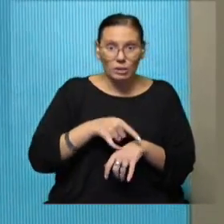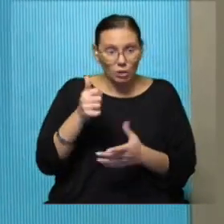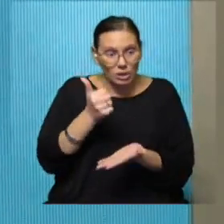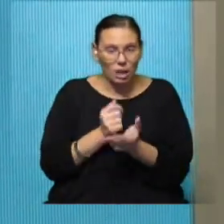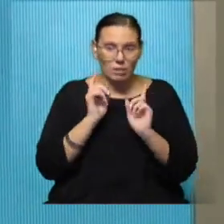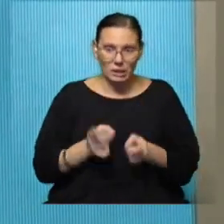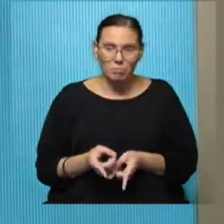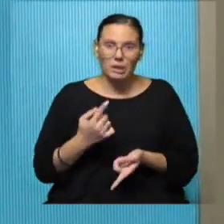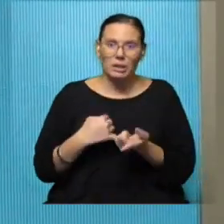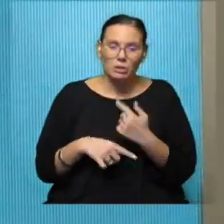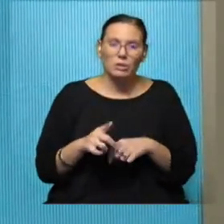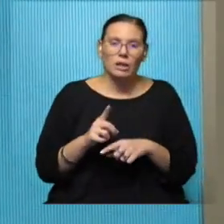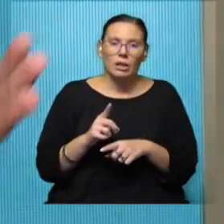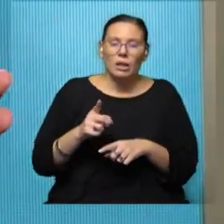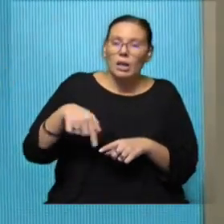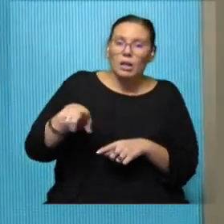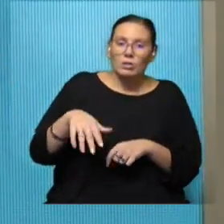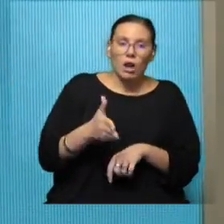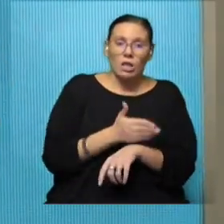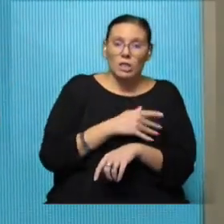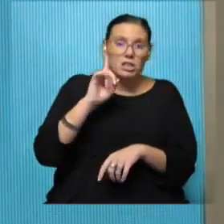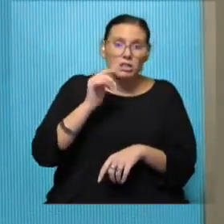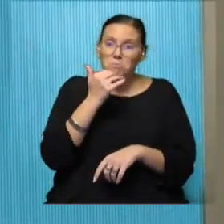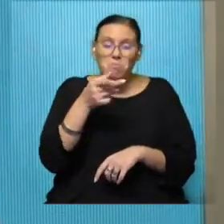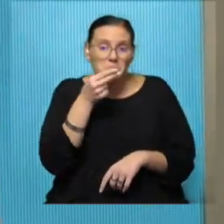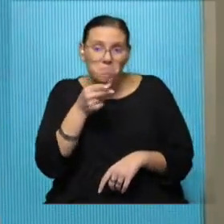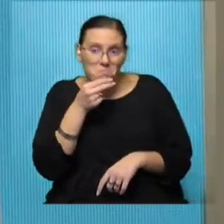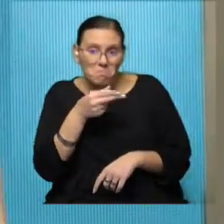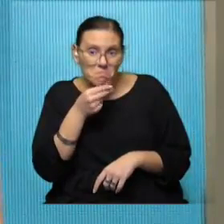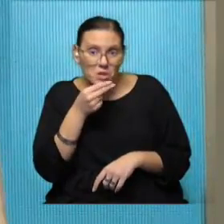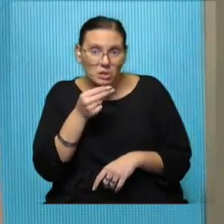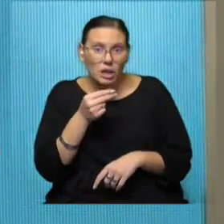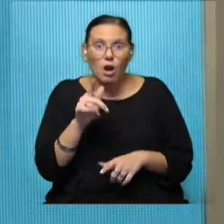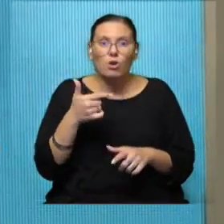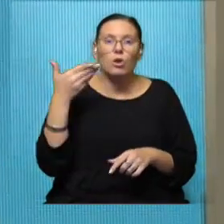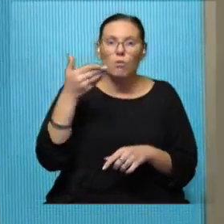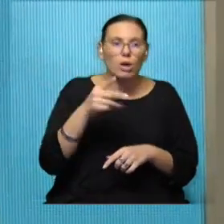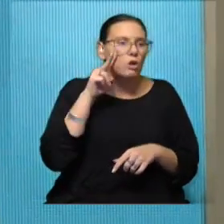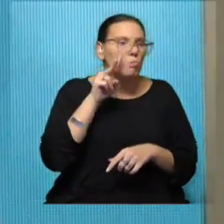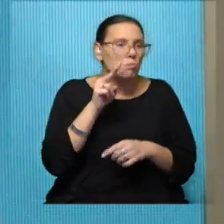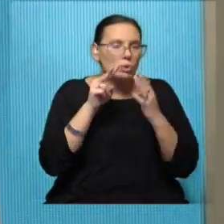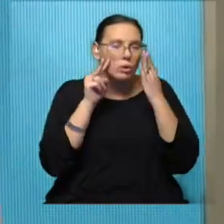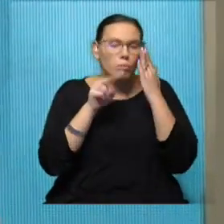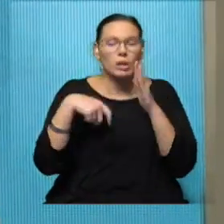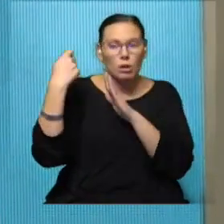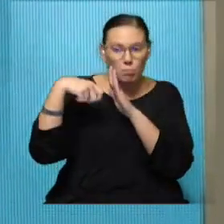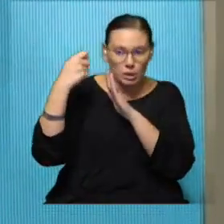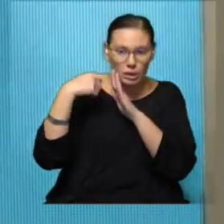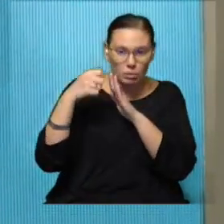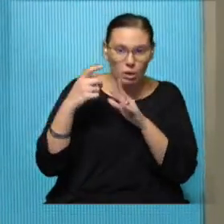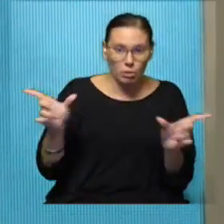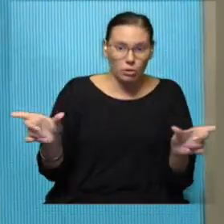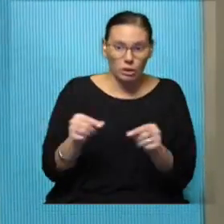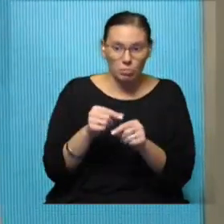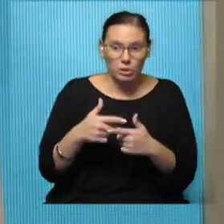sala. Entonces, capaz que ellos antes no se habían dado cuenta, de tipo no habían ido a las exposiciones, pero cuando terminó